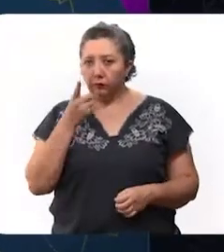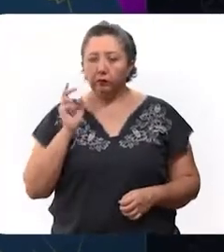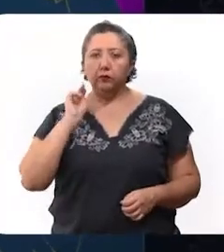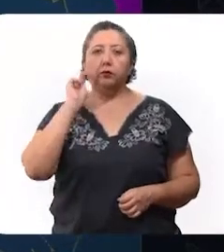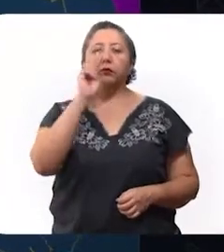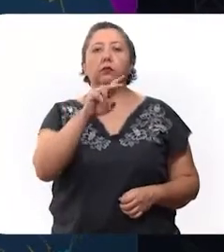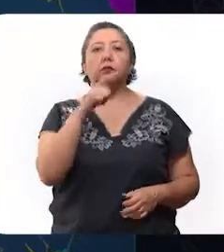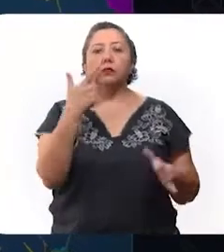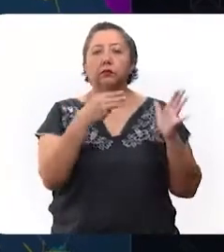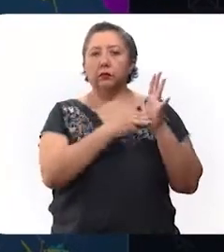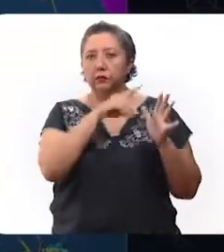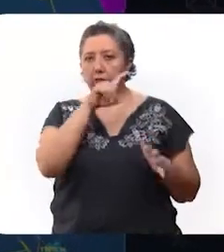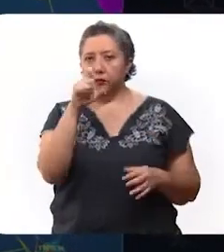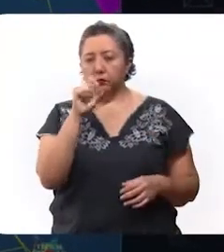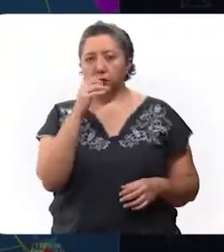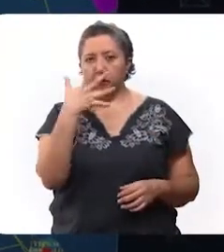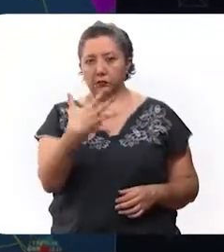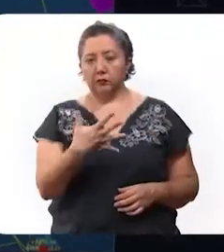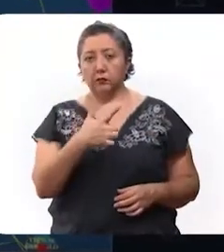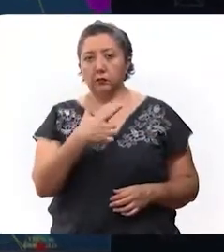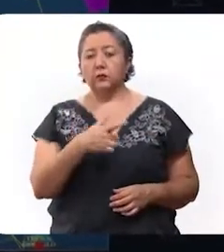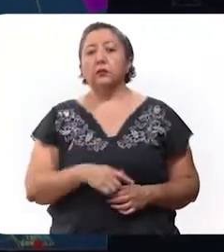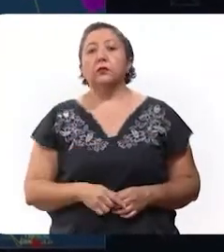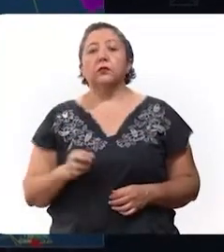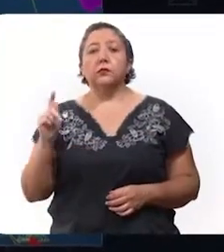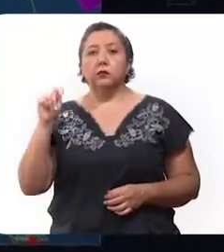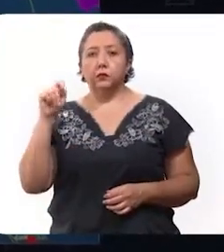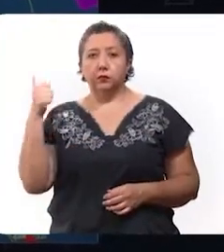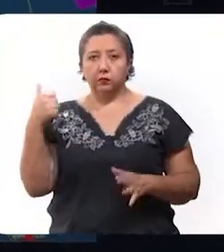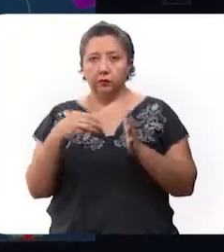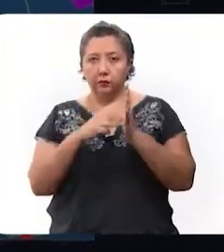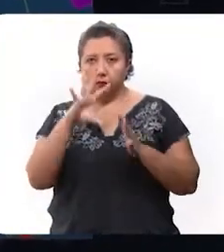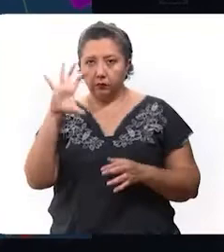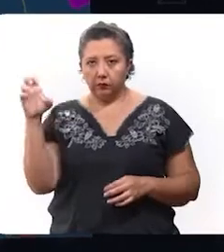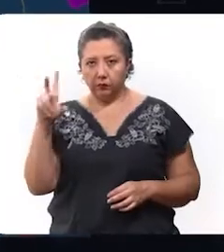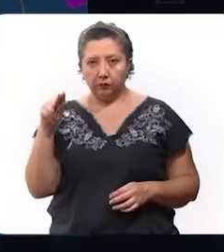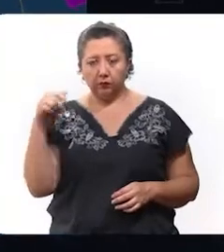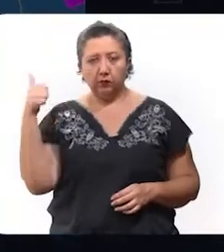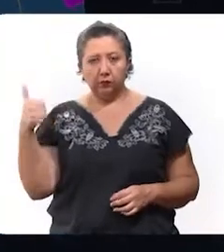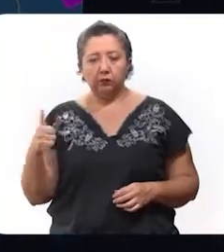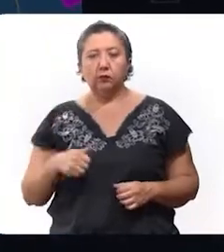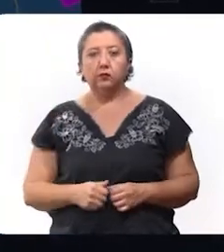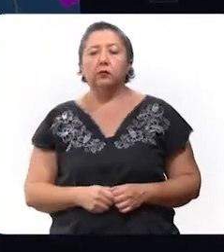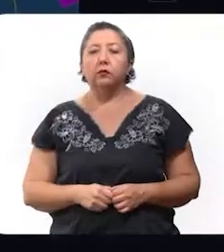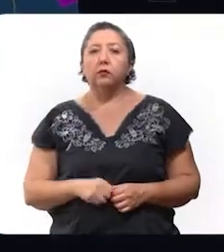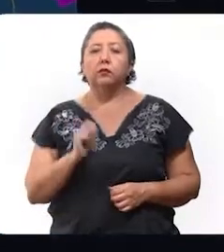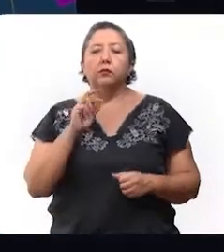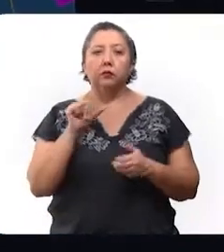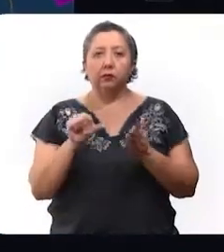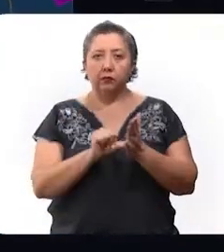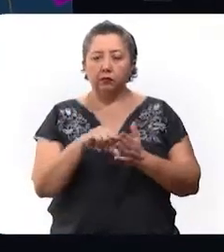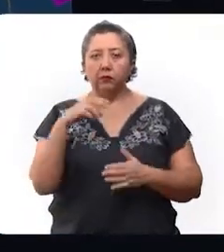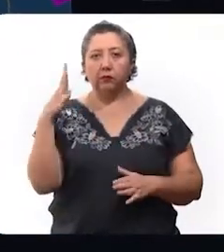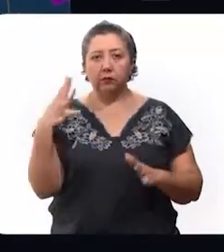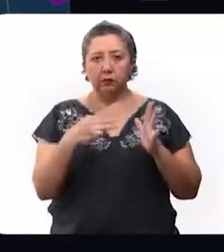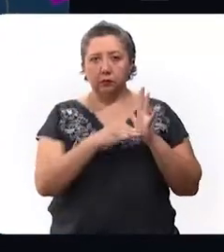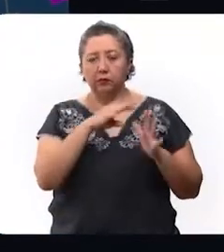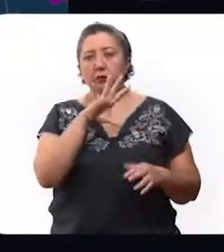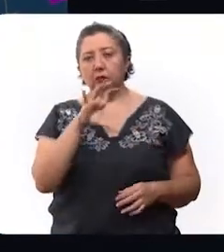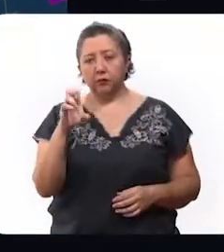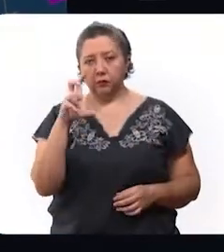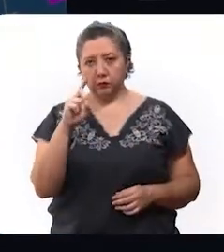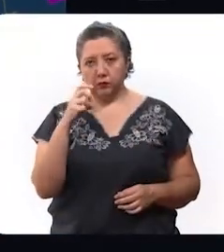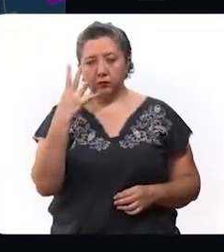zona norte 12.127, en la zona oriente 11.586, en la zona centro